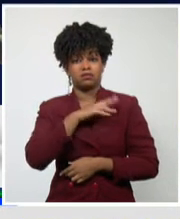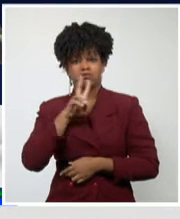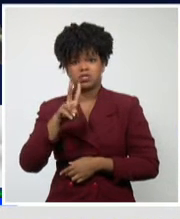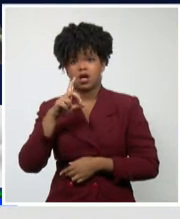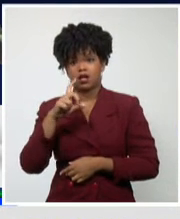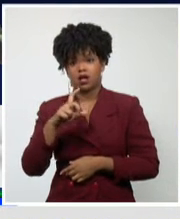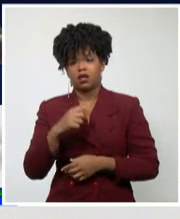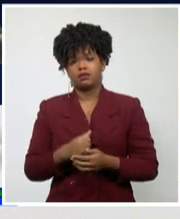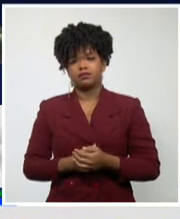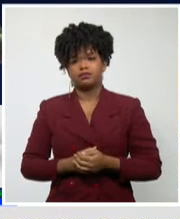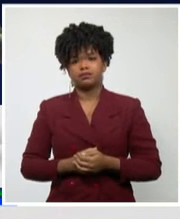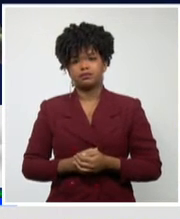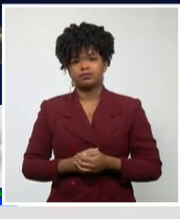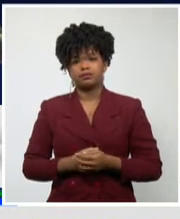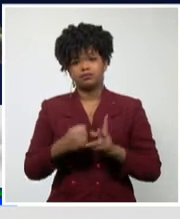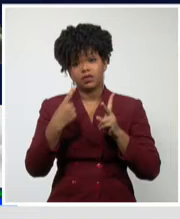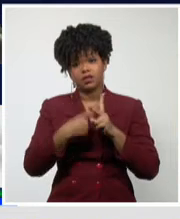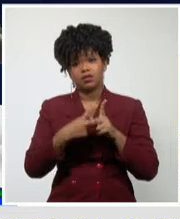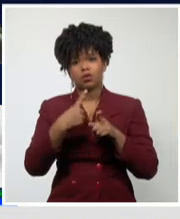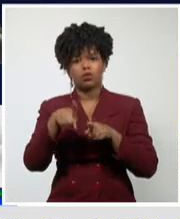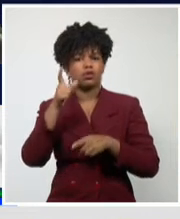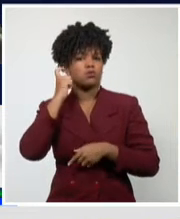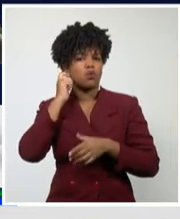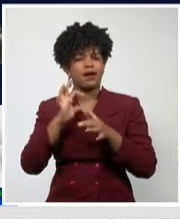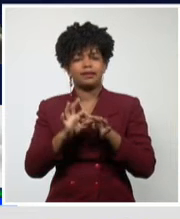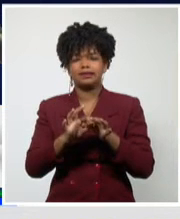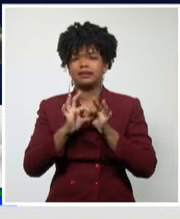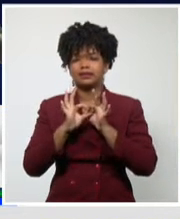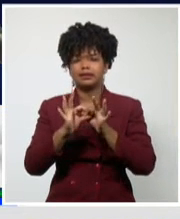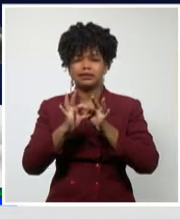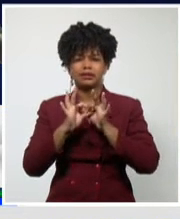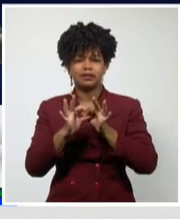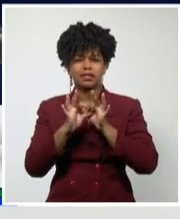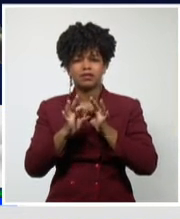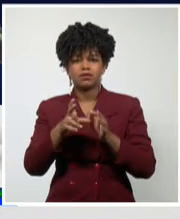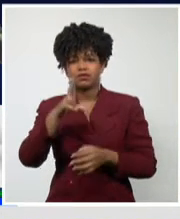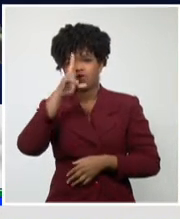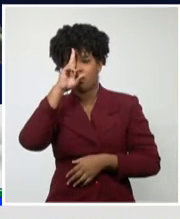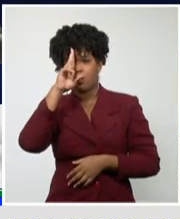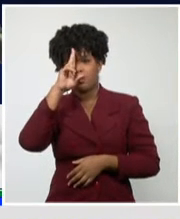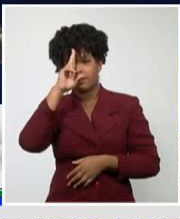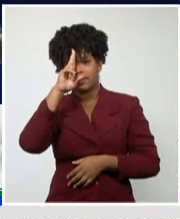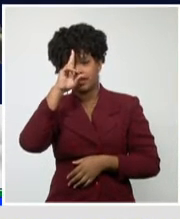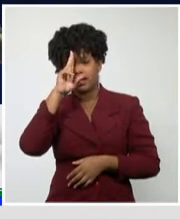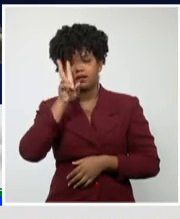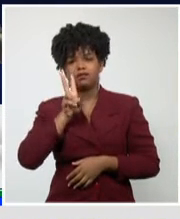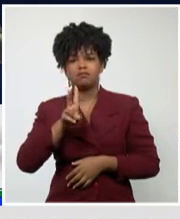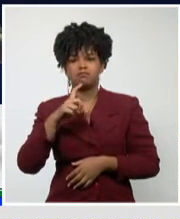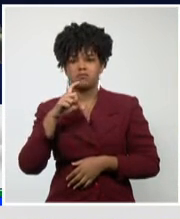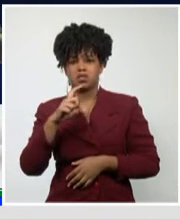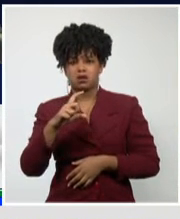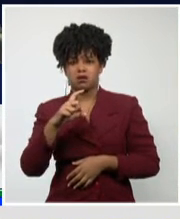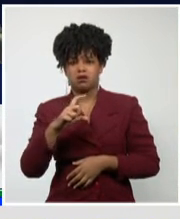incorpora una paciente crítica en el hospital Manuel Fajardo de Villa Clara.